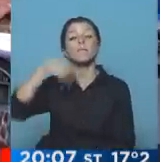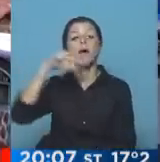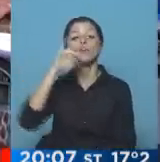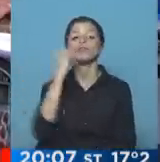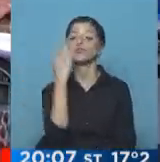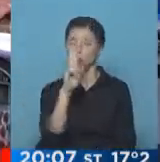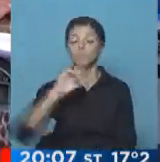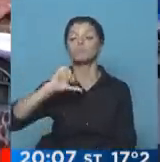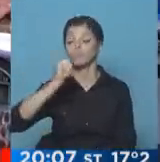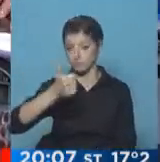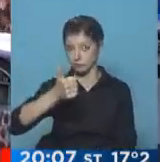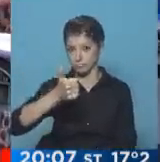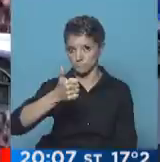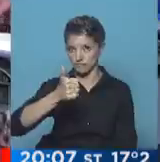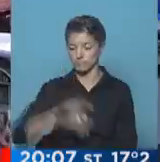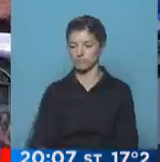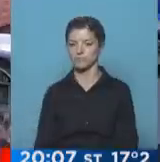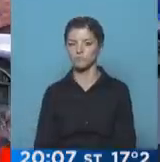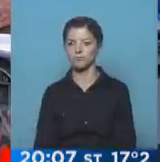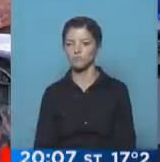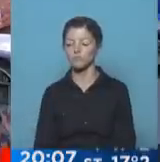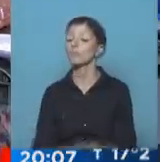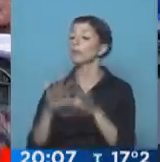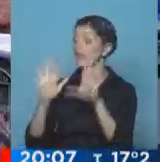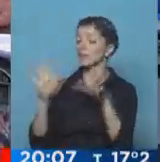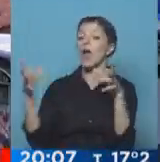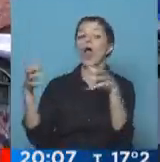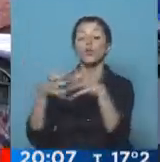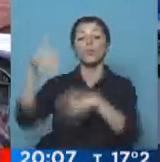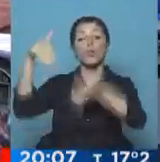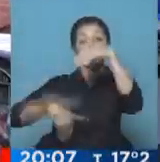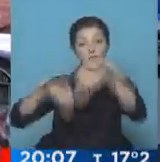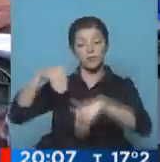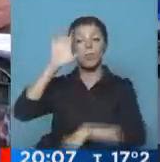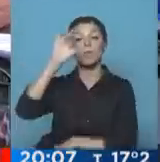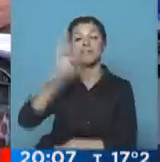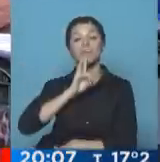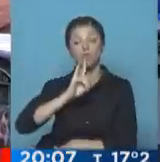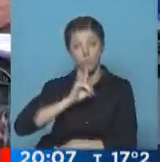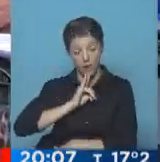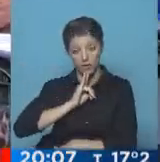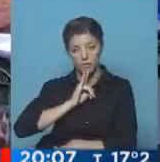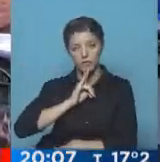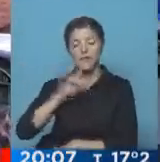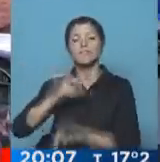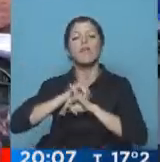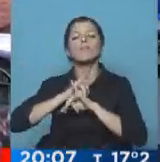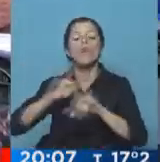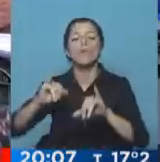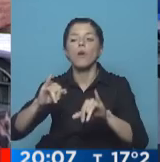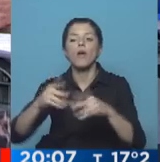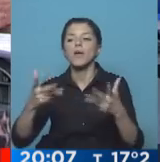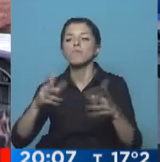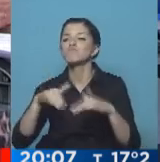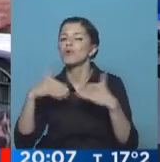estos comicios Mansur. Así es, la Junta Electoral de la provincia de Tucumán señaló que no hay ninguna posibilidad